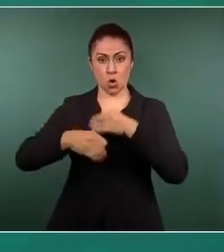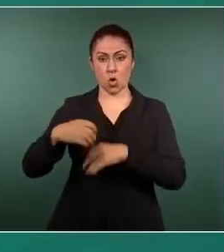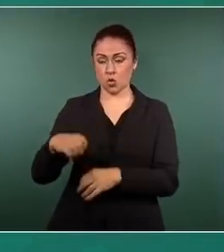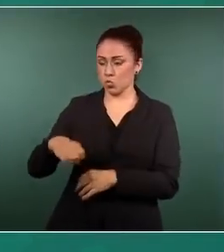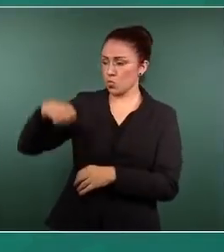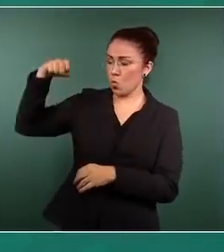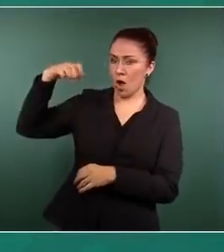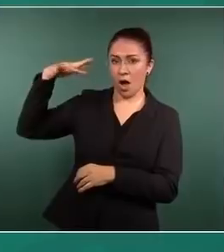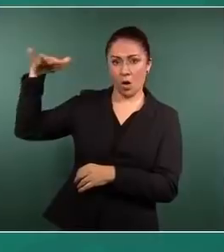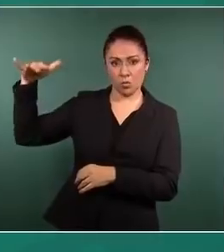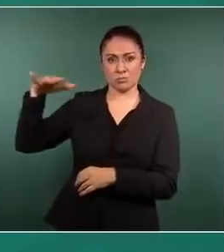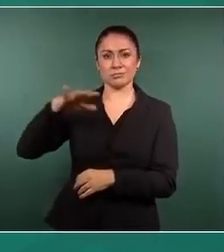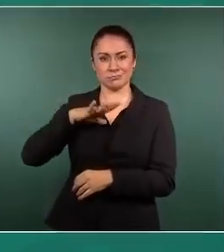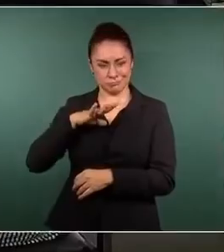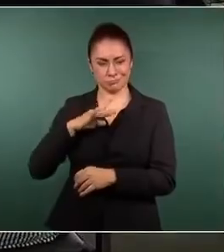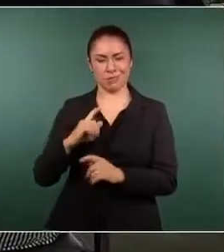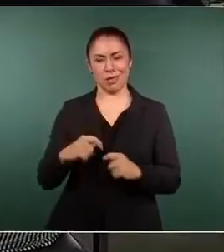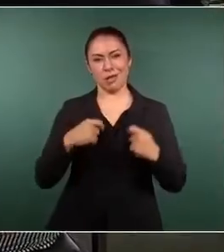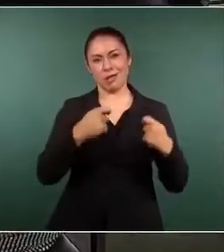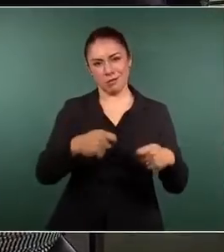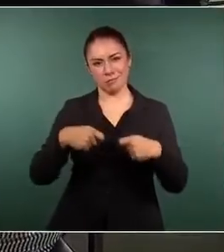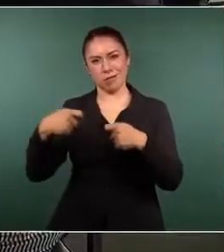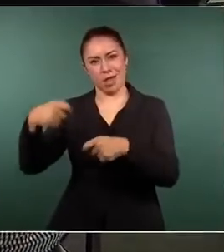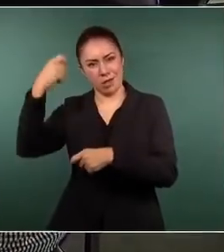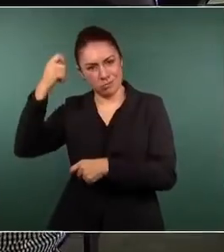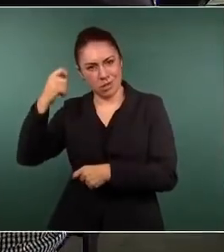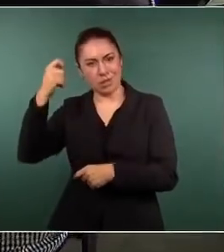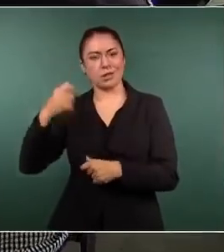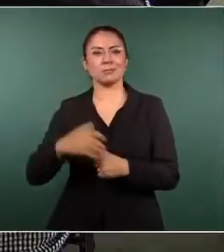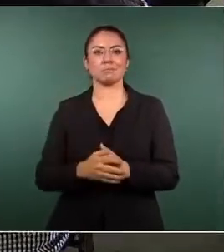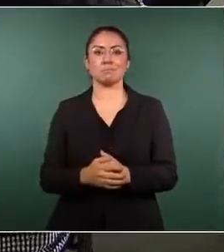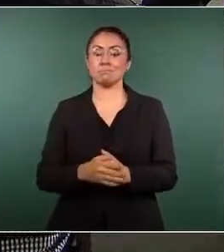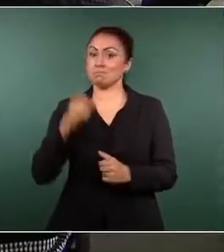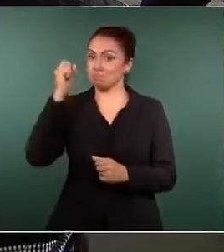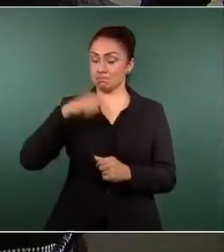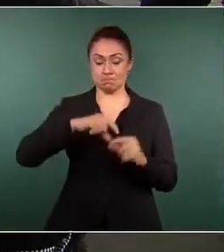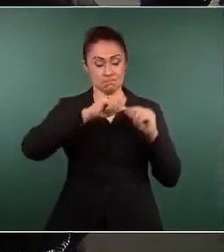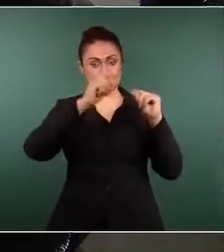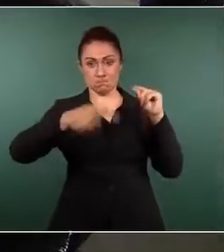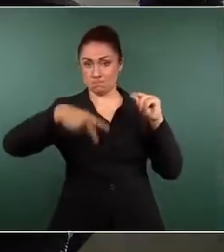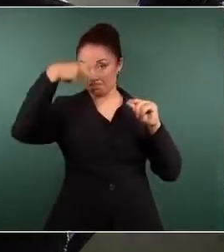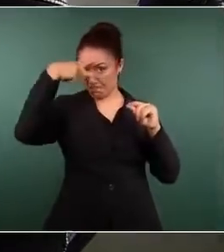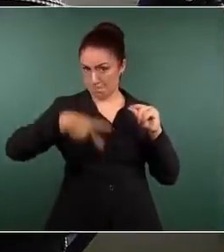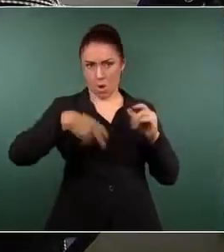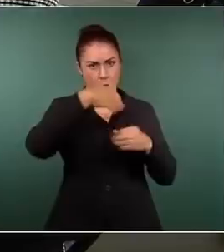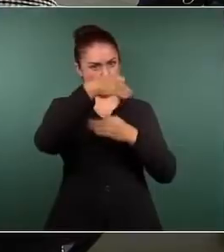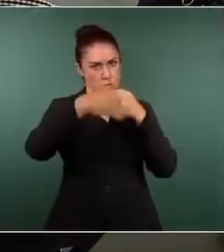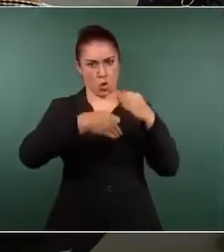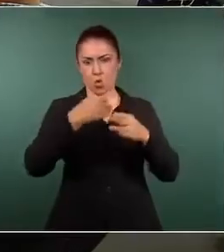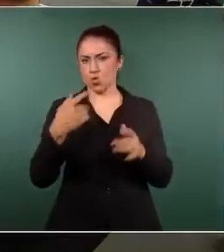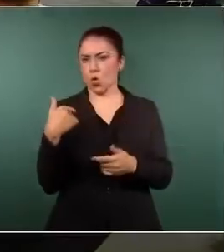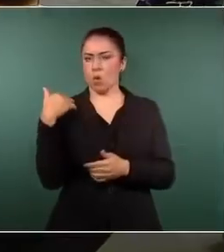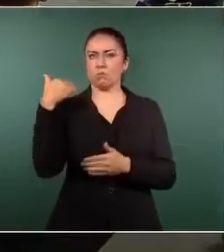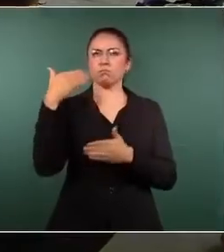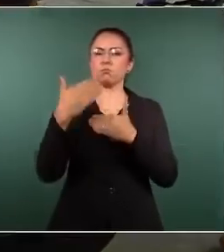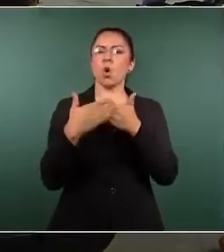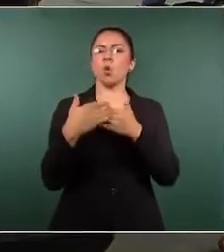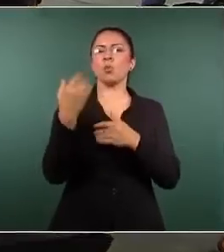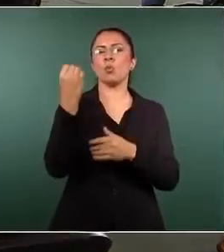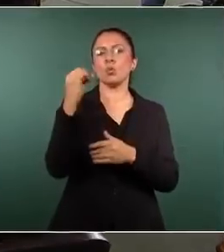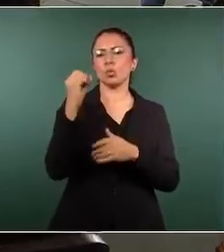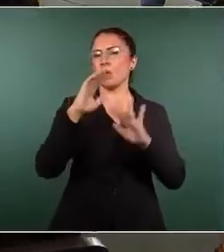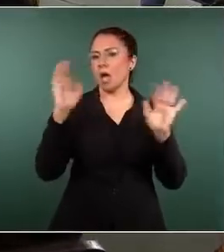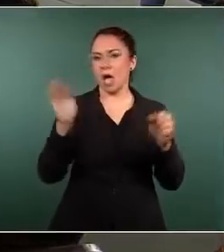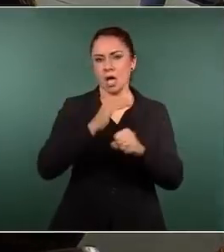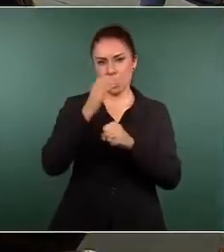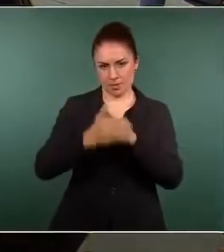en nayarit y en el país hasta el mes de octubre lo que cubre